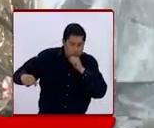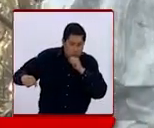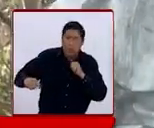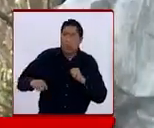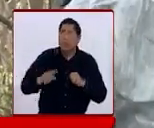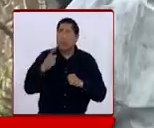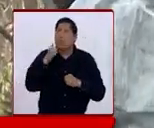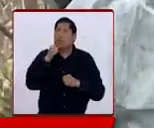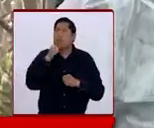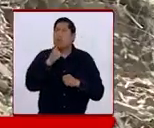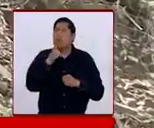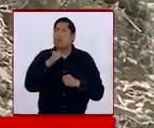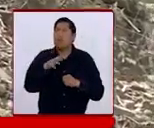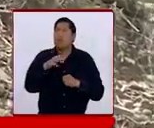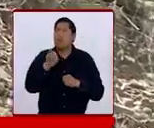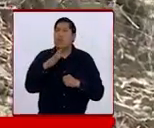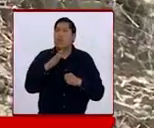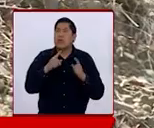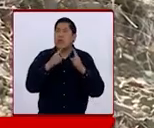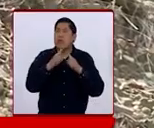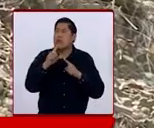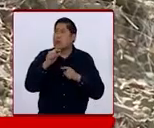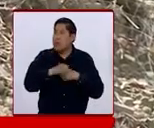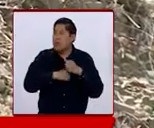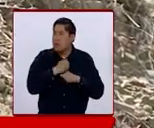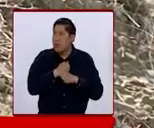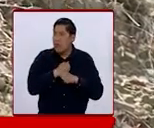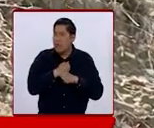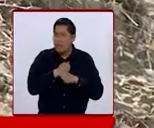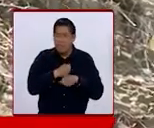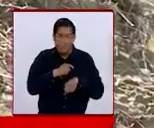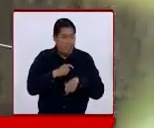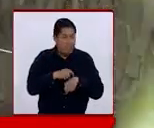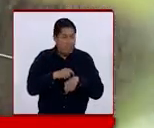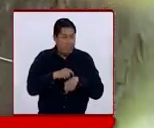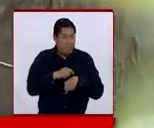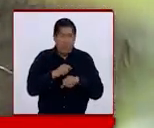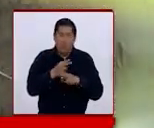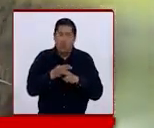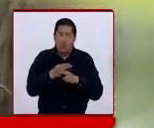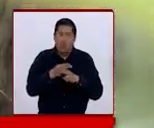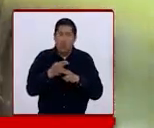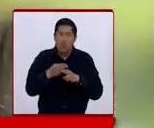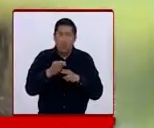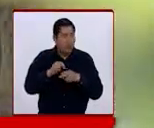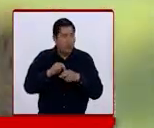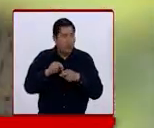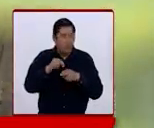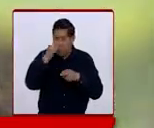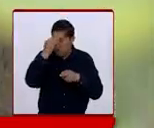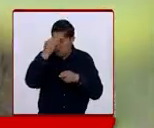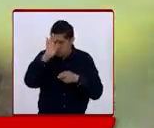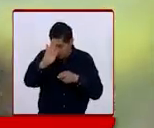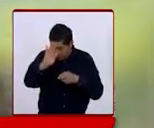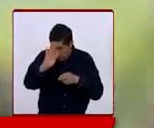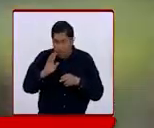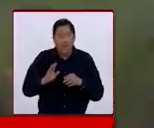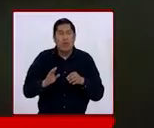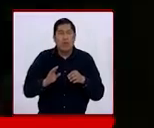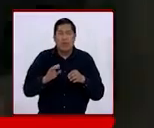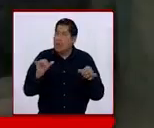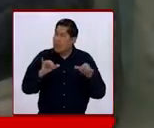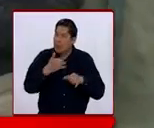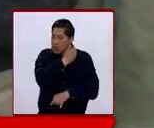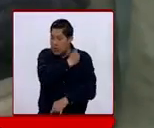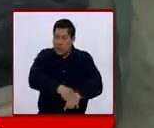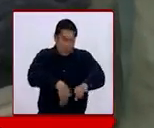Tenemos una dama, aproximadamente entre 15 a 20 años de edad. Al momento no ha sido identificada, la misma que ha sido igual